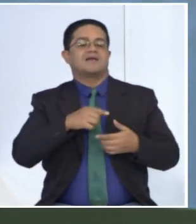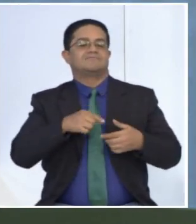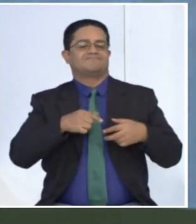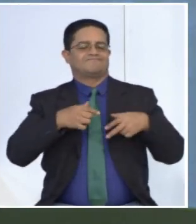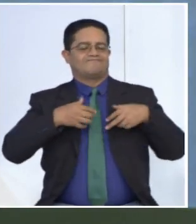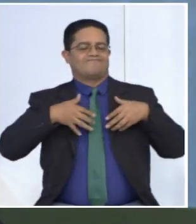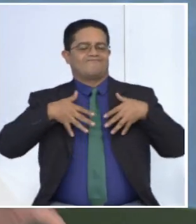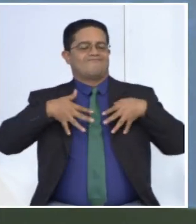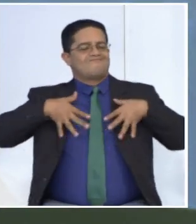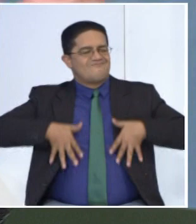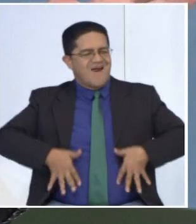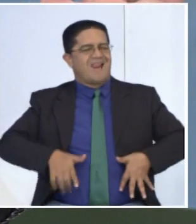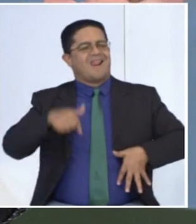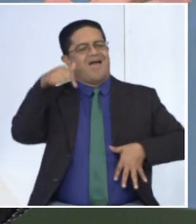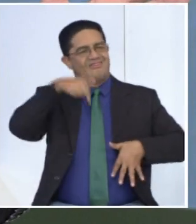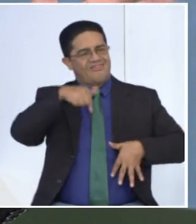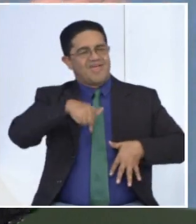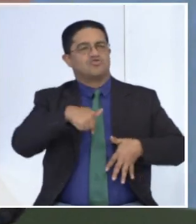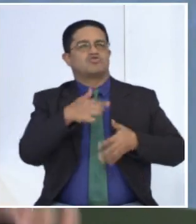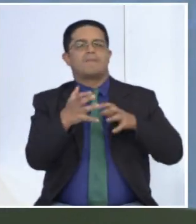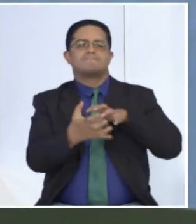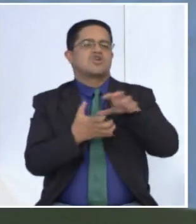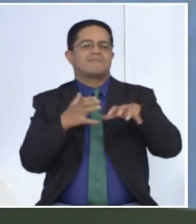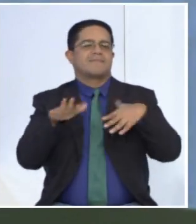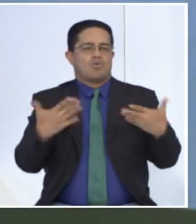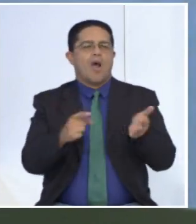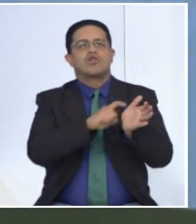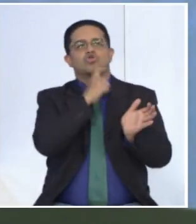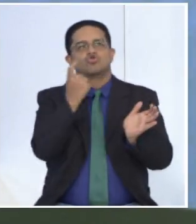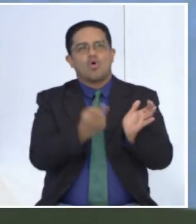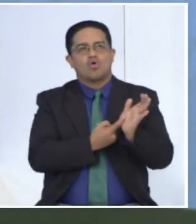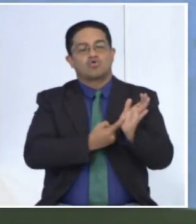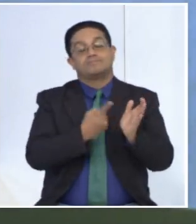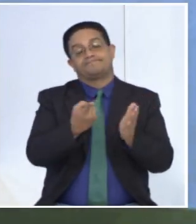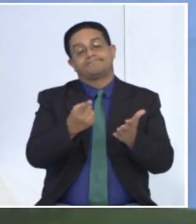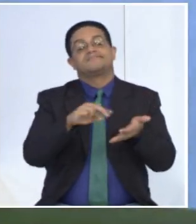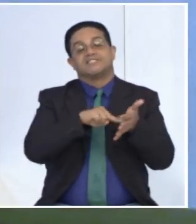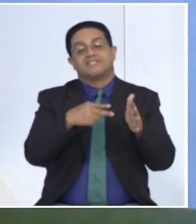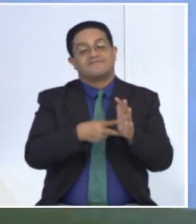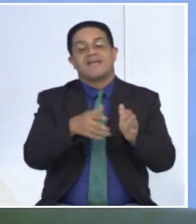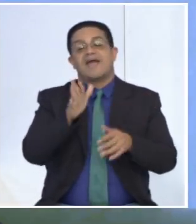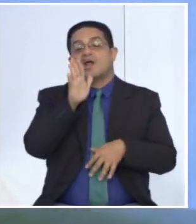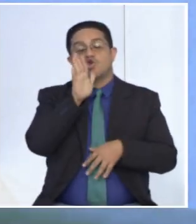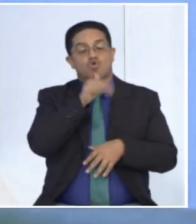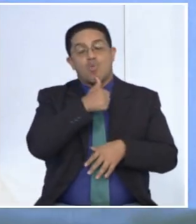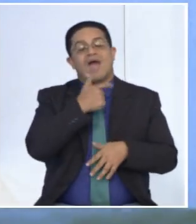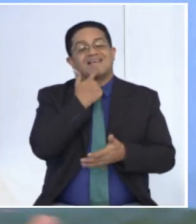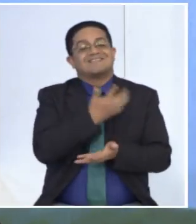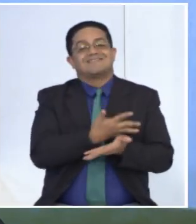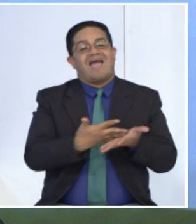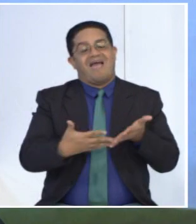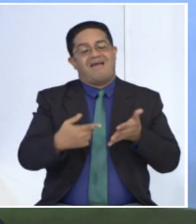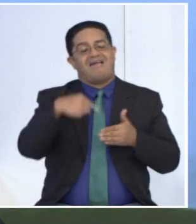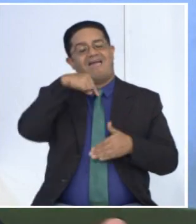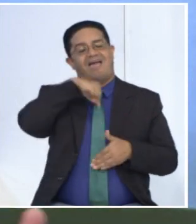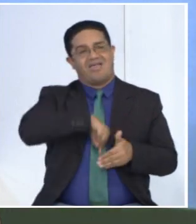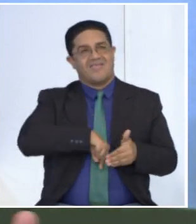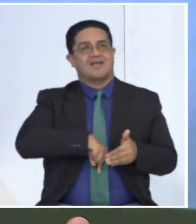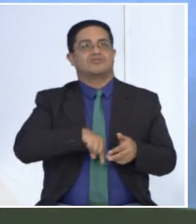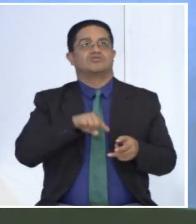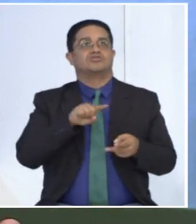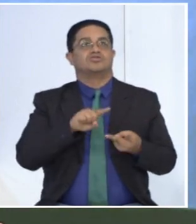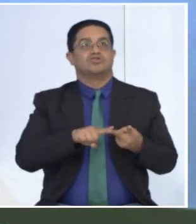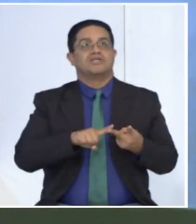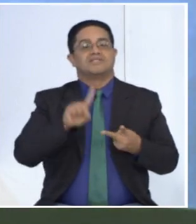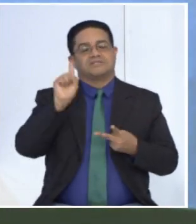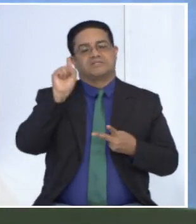venosa. El problema es prácticamente en todo. Vamos a tener disminución del flujo sanguíneo por la parte arterial y además de eso puede incluso el